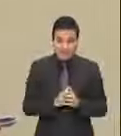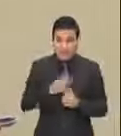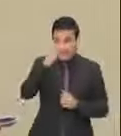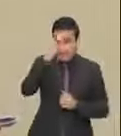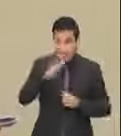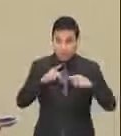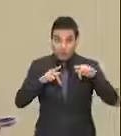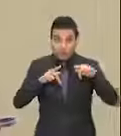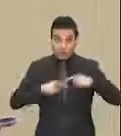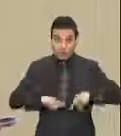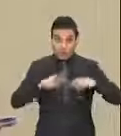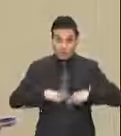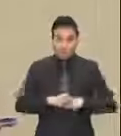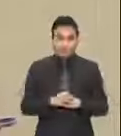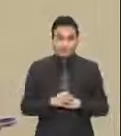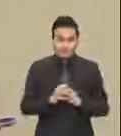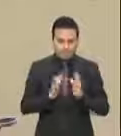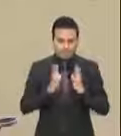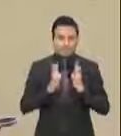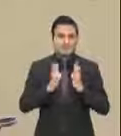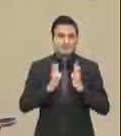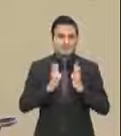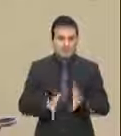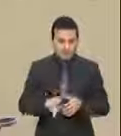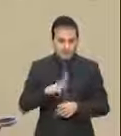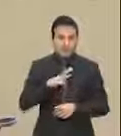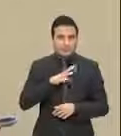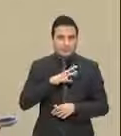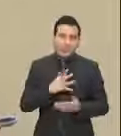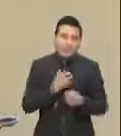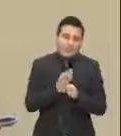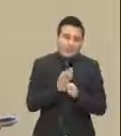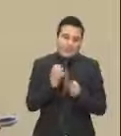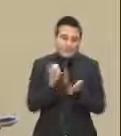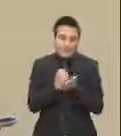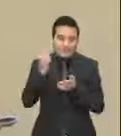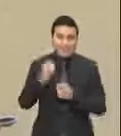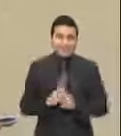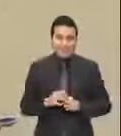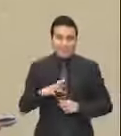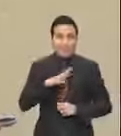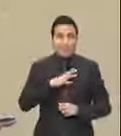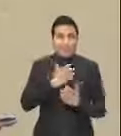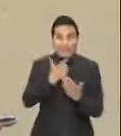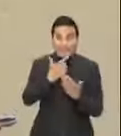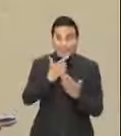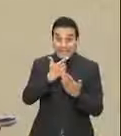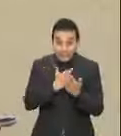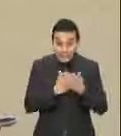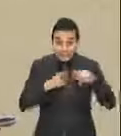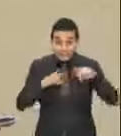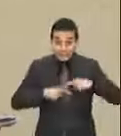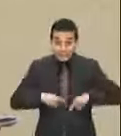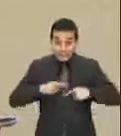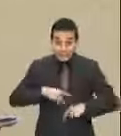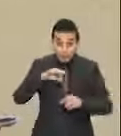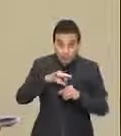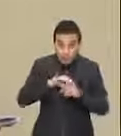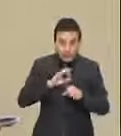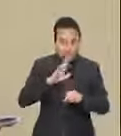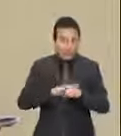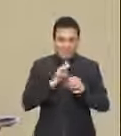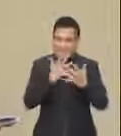cuenta ya lo de la aprobación que tendremos el día de hoy con el padrón electoral más grande y más confiable de nuestra historia